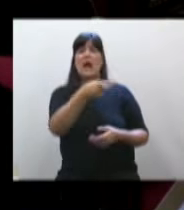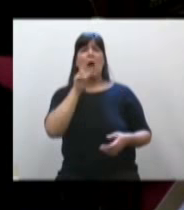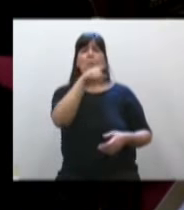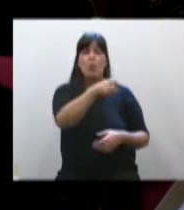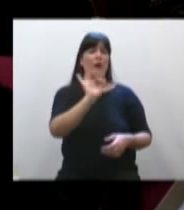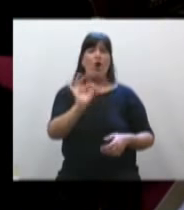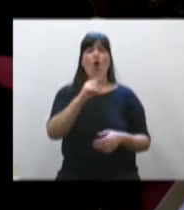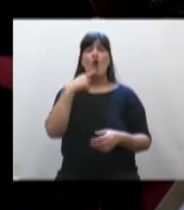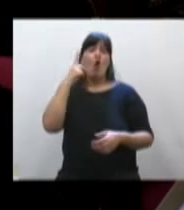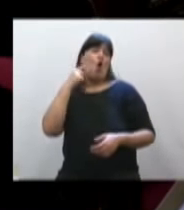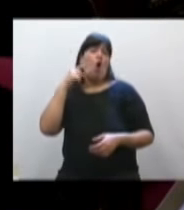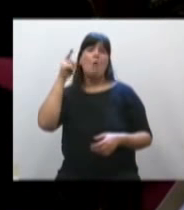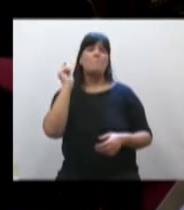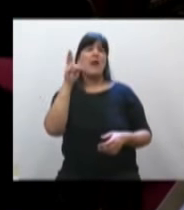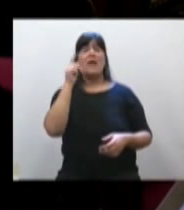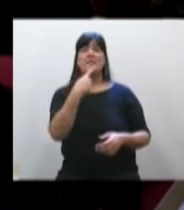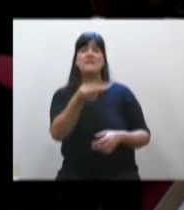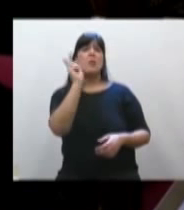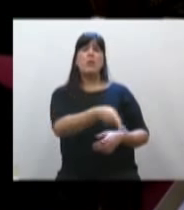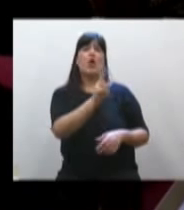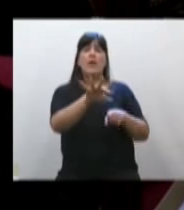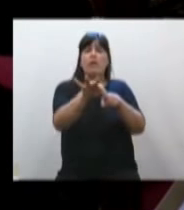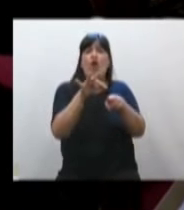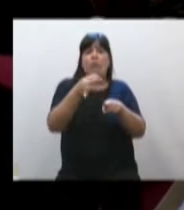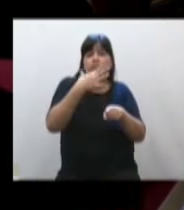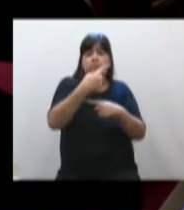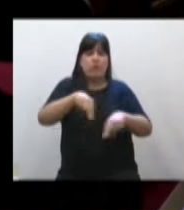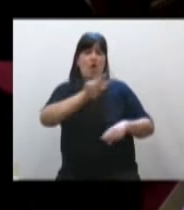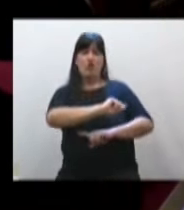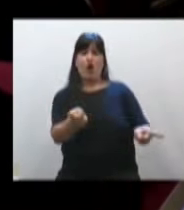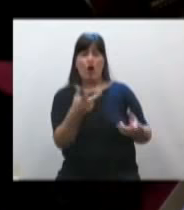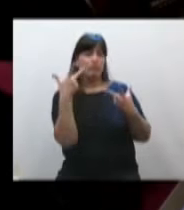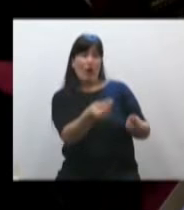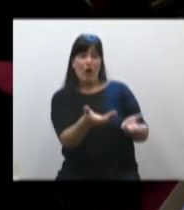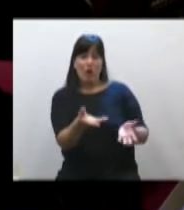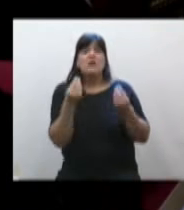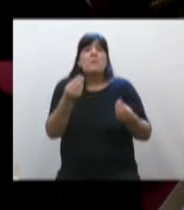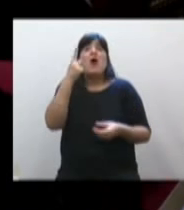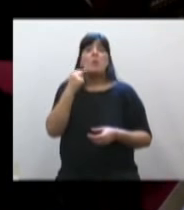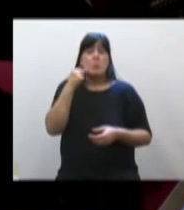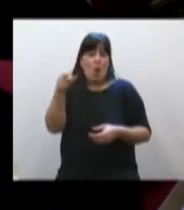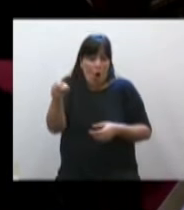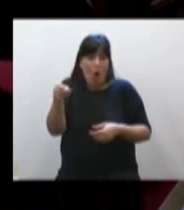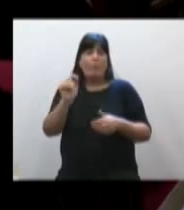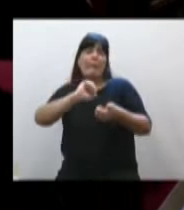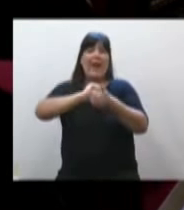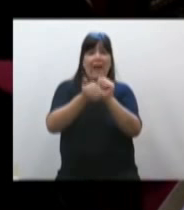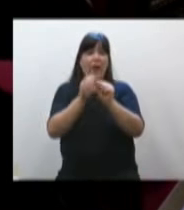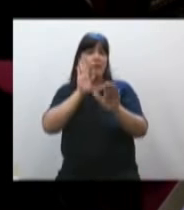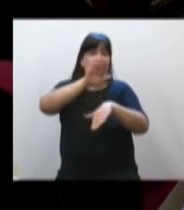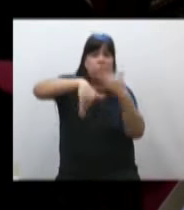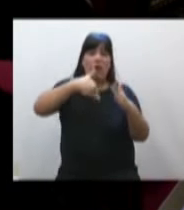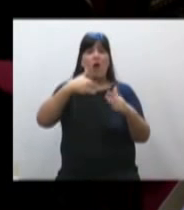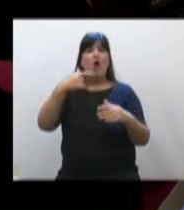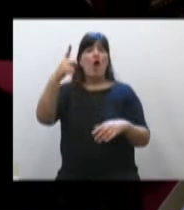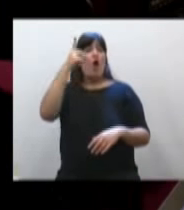llegar a ocurrir hoy. Recordemos que, como Marilín decía, el ojo no solamente de la prensa nacional y de las personas que viven aquí en